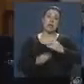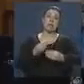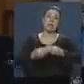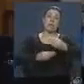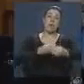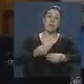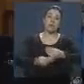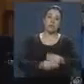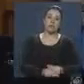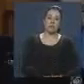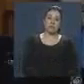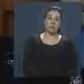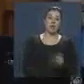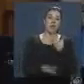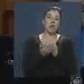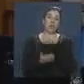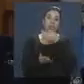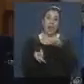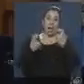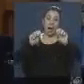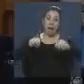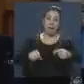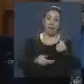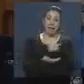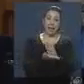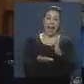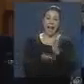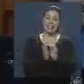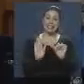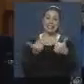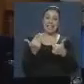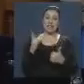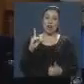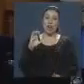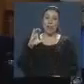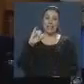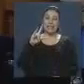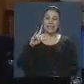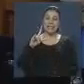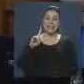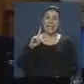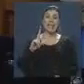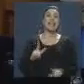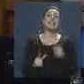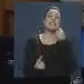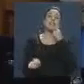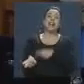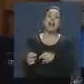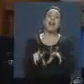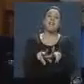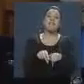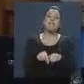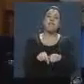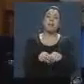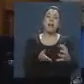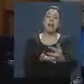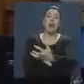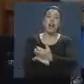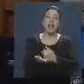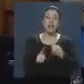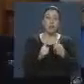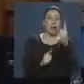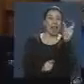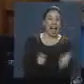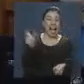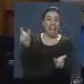avanzando. Cuando hablamos de aprobar hoy la gratuidad hasta el sexto decil, y que quede muy claro, hablamos de familias con un ingreso per cápita